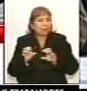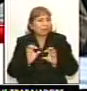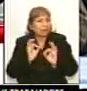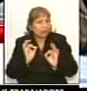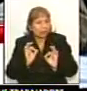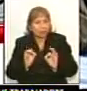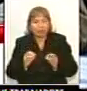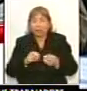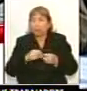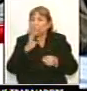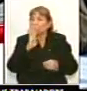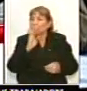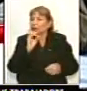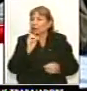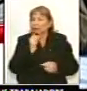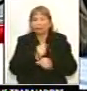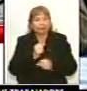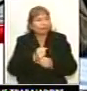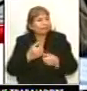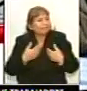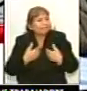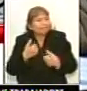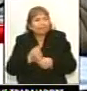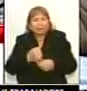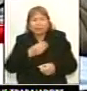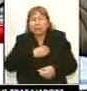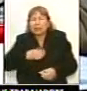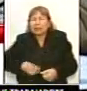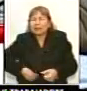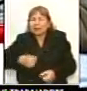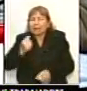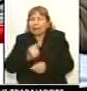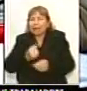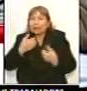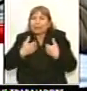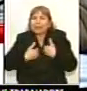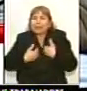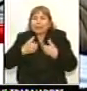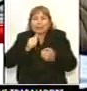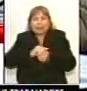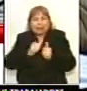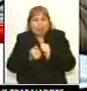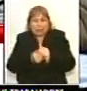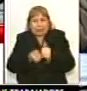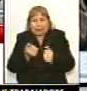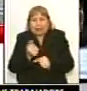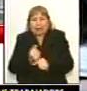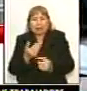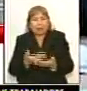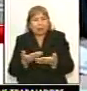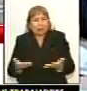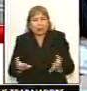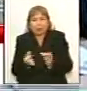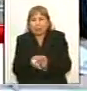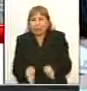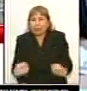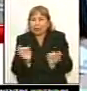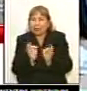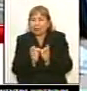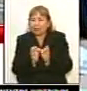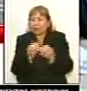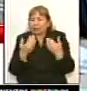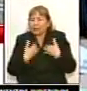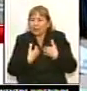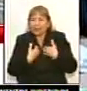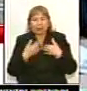el problema que a los 40 años no se encuentre. El Ministerio de Trabajo tiene programas de reconversión del trabajo que son muy importantes y que tienen